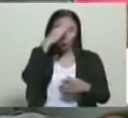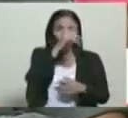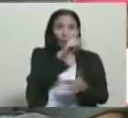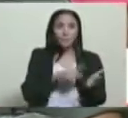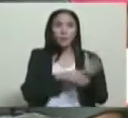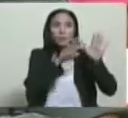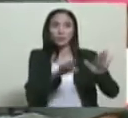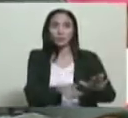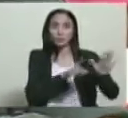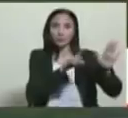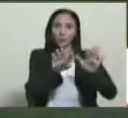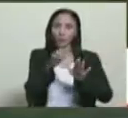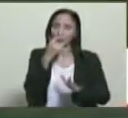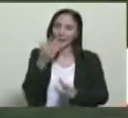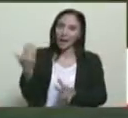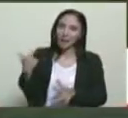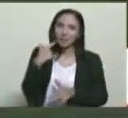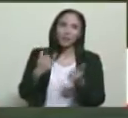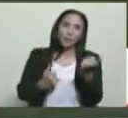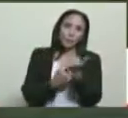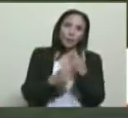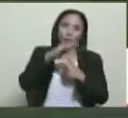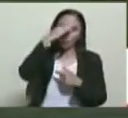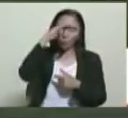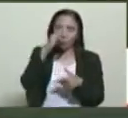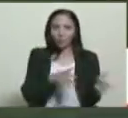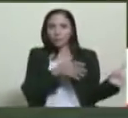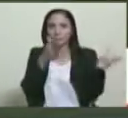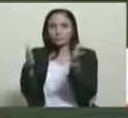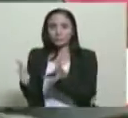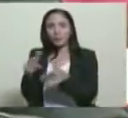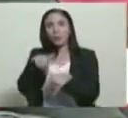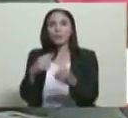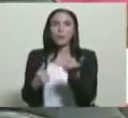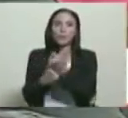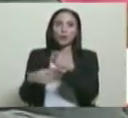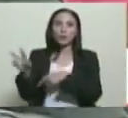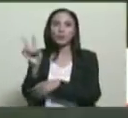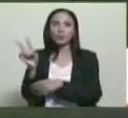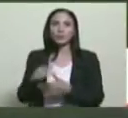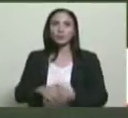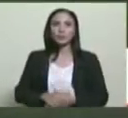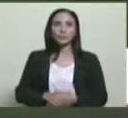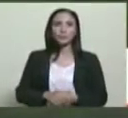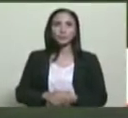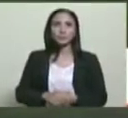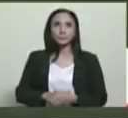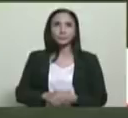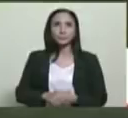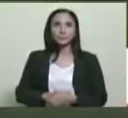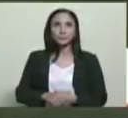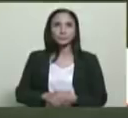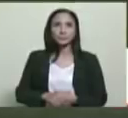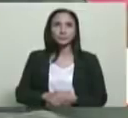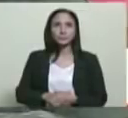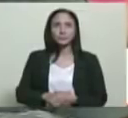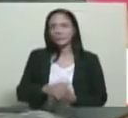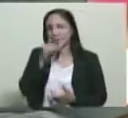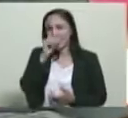1959. Bueno, para que tú veas las buenas coincidencias. ¿De qué parte de Cuba eres tú? De Santiago de Cuba. Óyeme, ¿qué edad